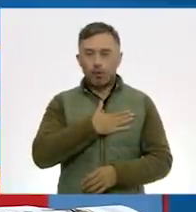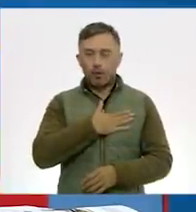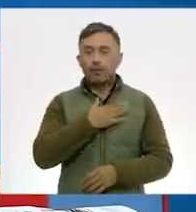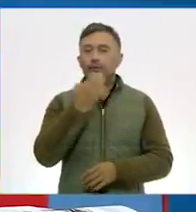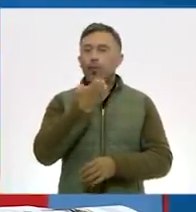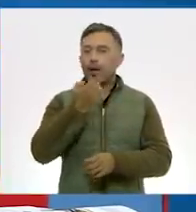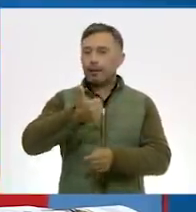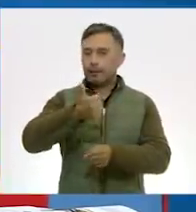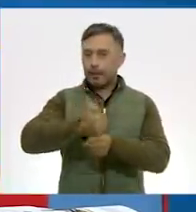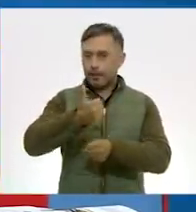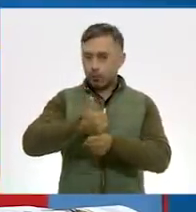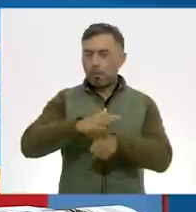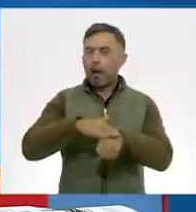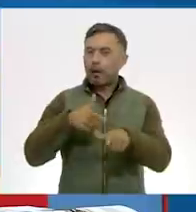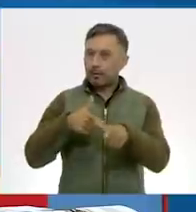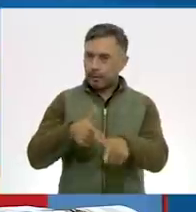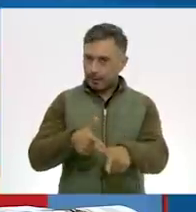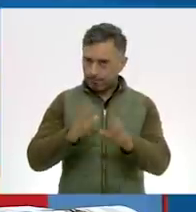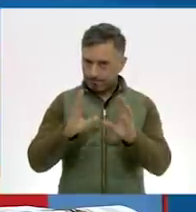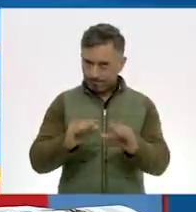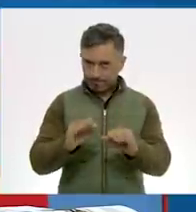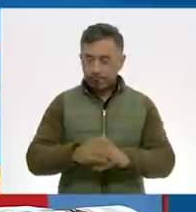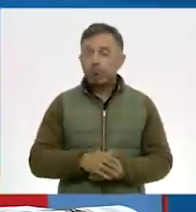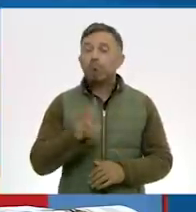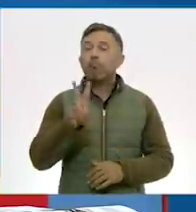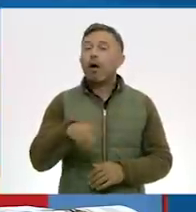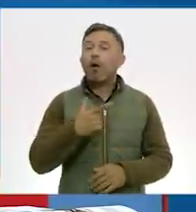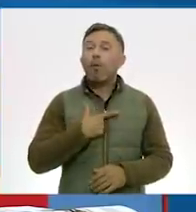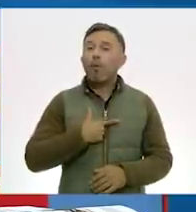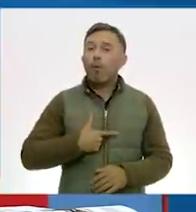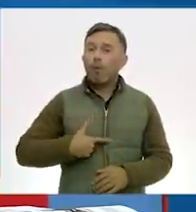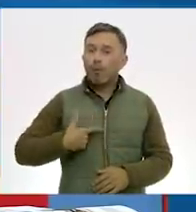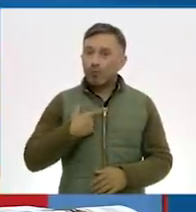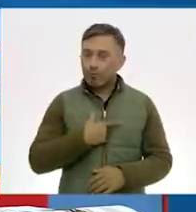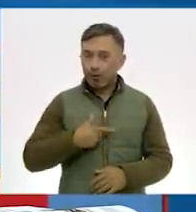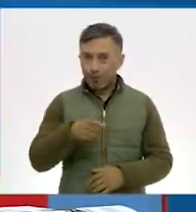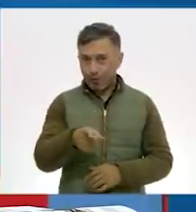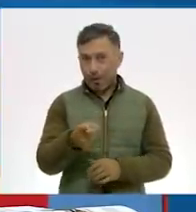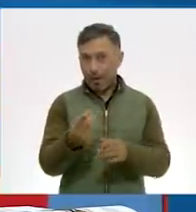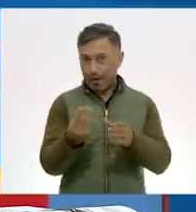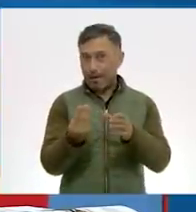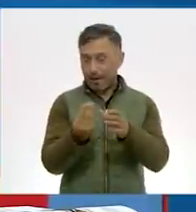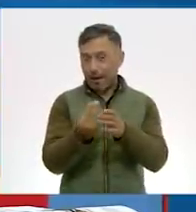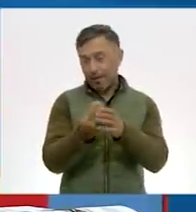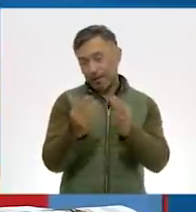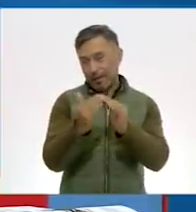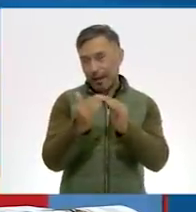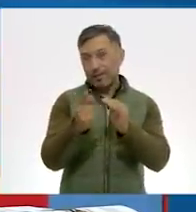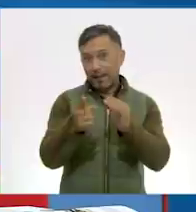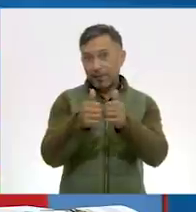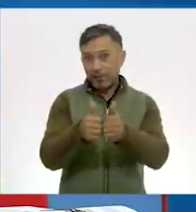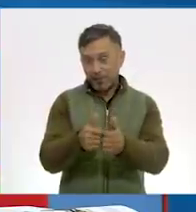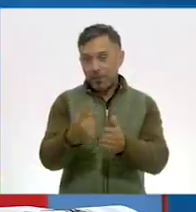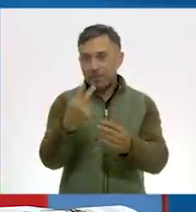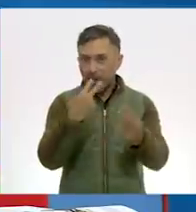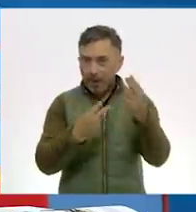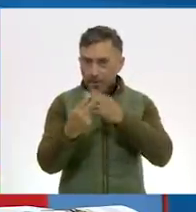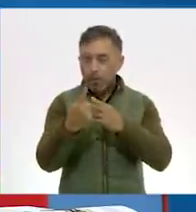grado. De verdad, qué gusto pensar que nos estás siguiendo desde tu hogar, cuidándote y